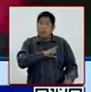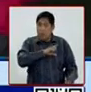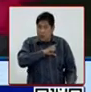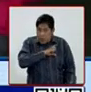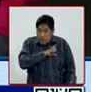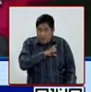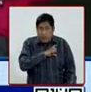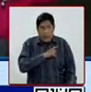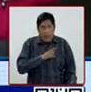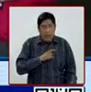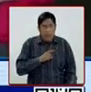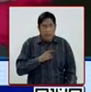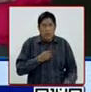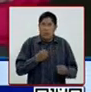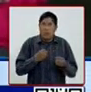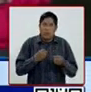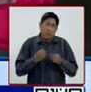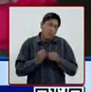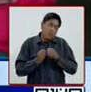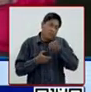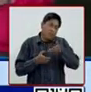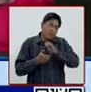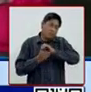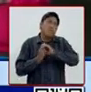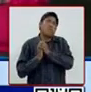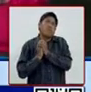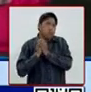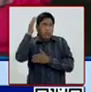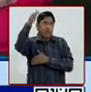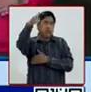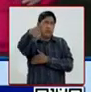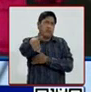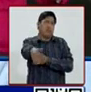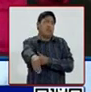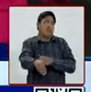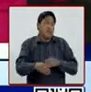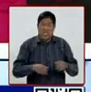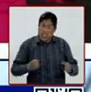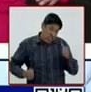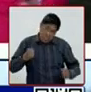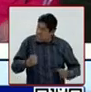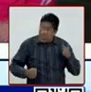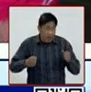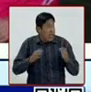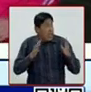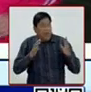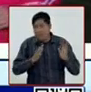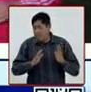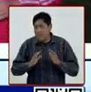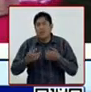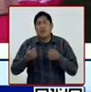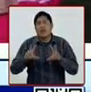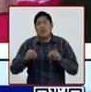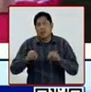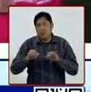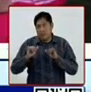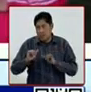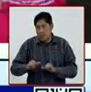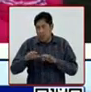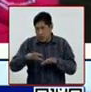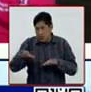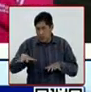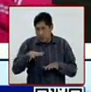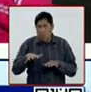efectivos policiales y hicieron uso de gases lacrimógenos y prácticamente los corretearon para que ellos ya no con esta